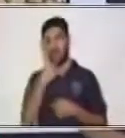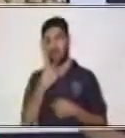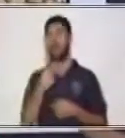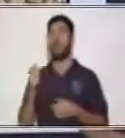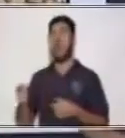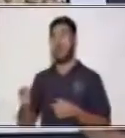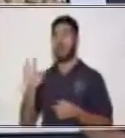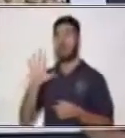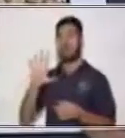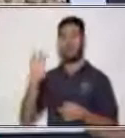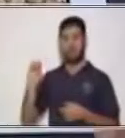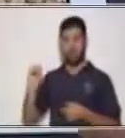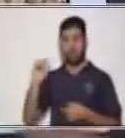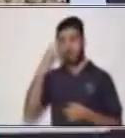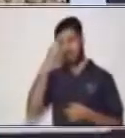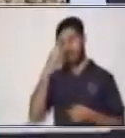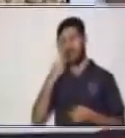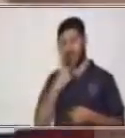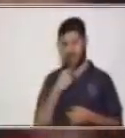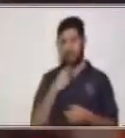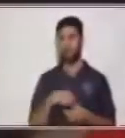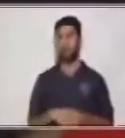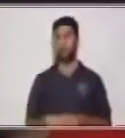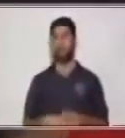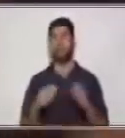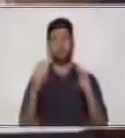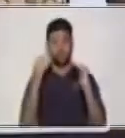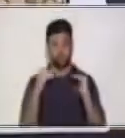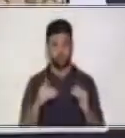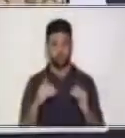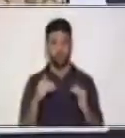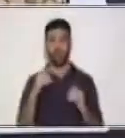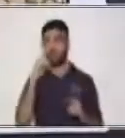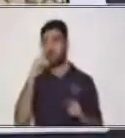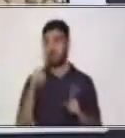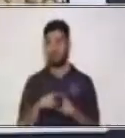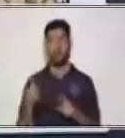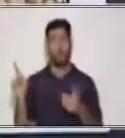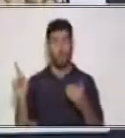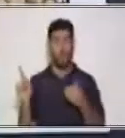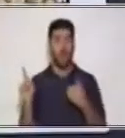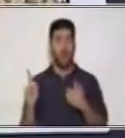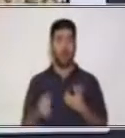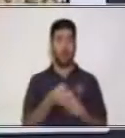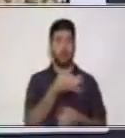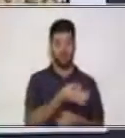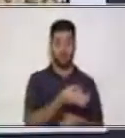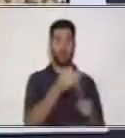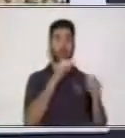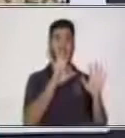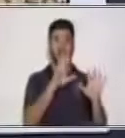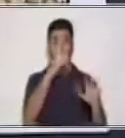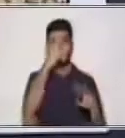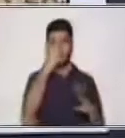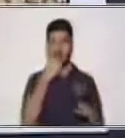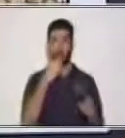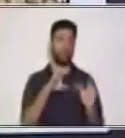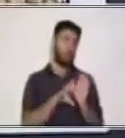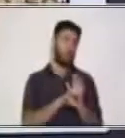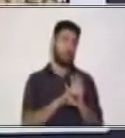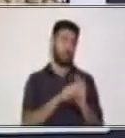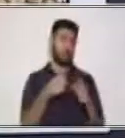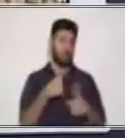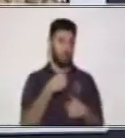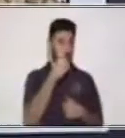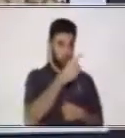50 centavos. Ahora, porque también hay monedas de 10 centavos y yo tengo